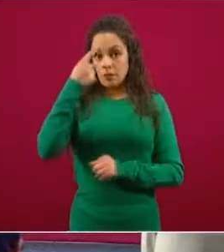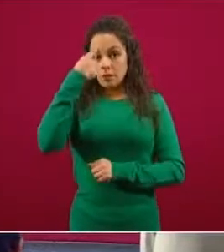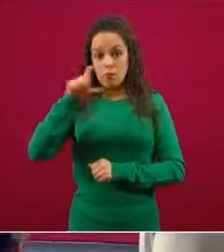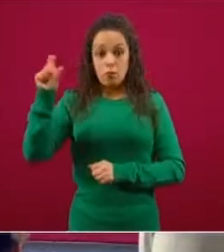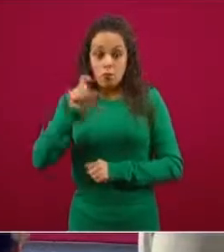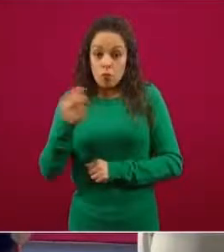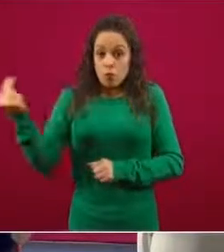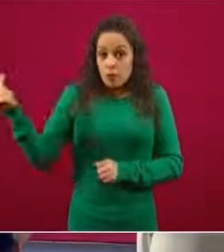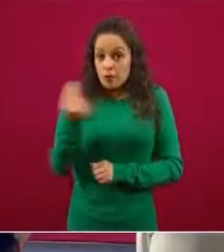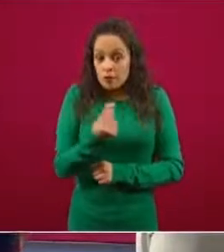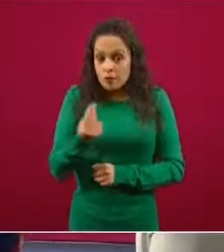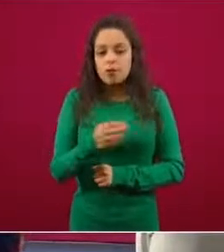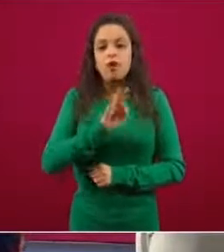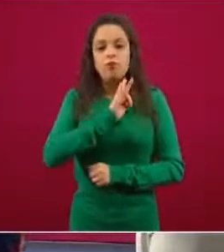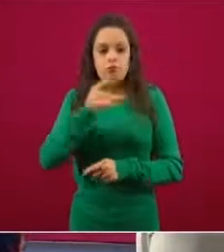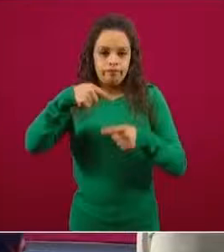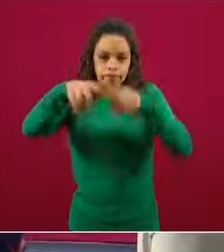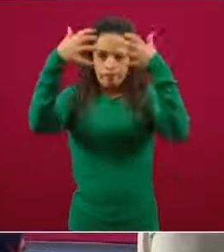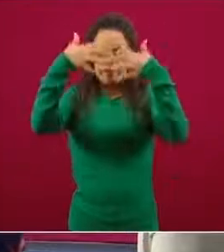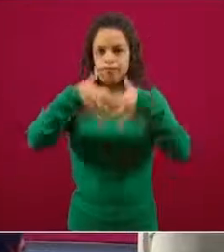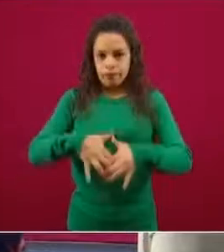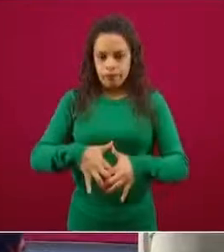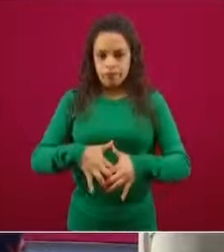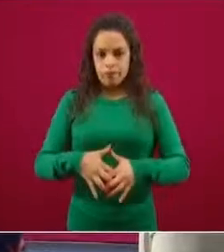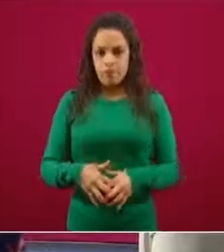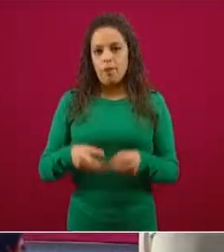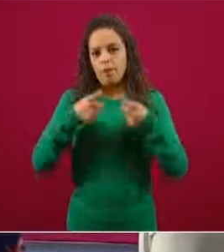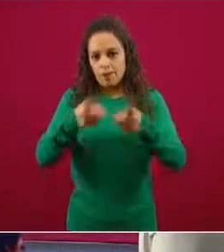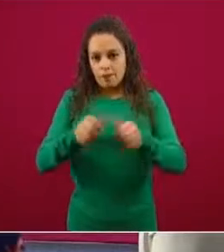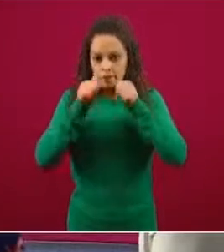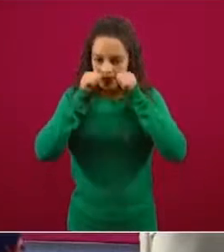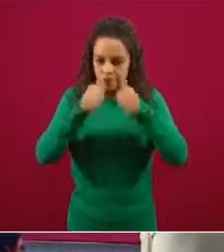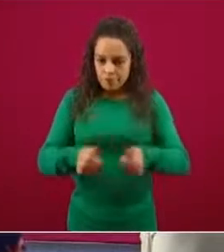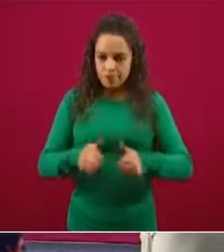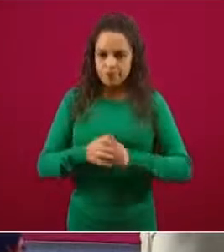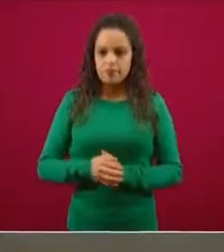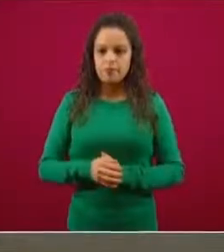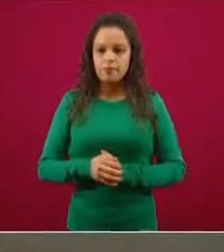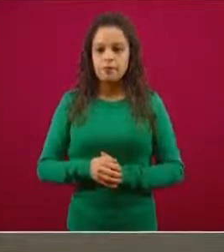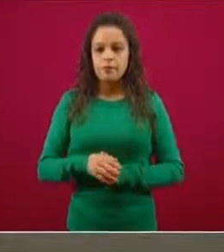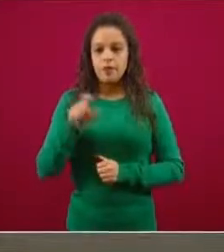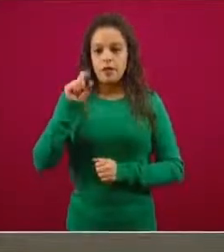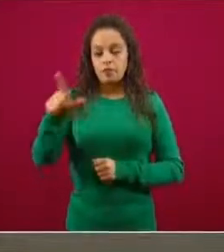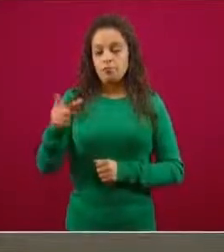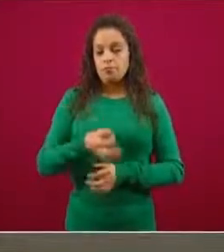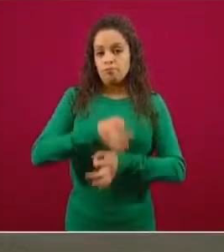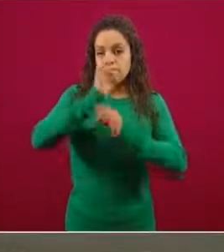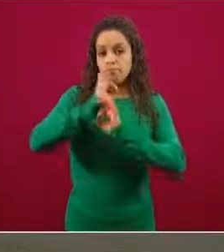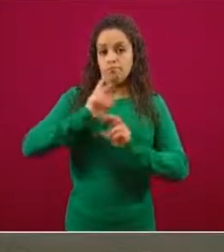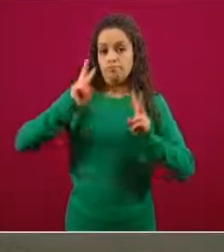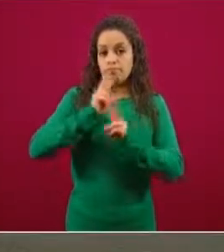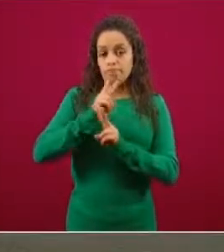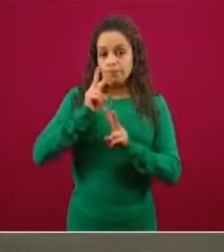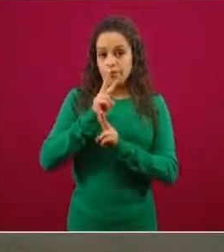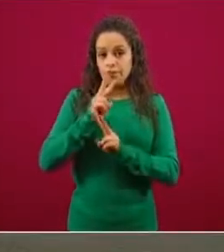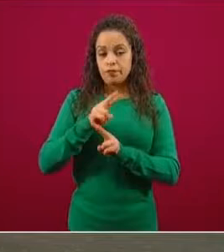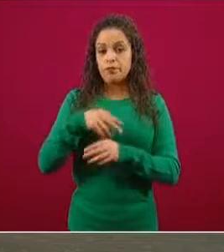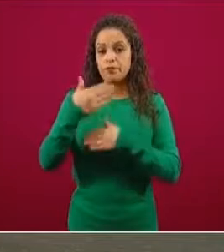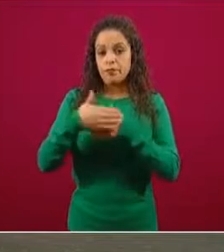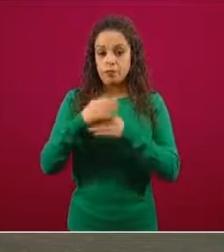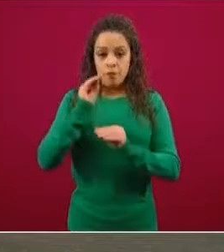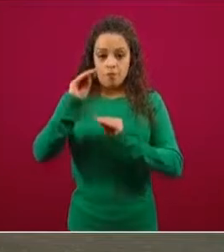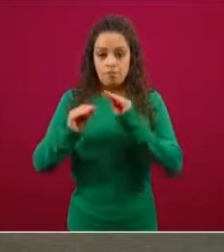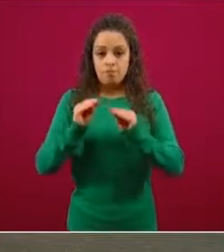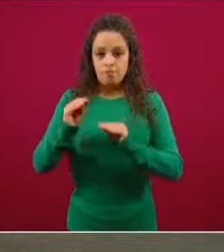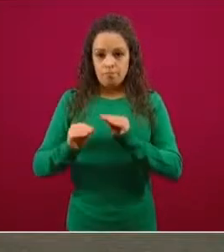momento apropiado. El IMSS está apoyando con 17 ventiladores y los va a incorporar ahora que existe este nuevo planteamiento